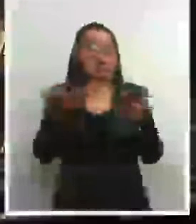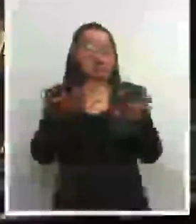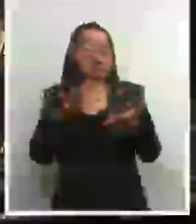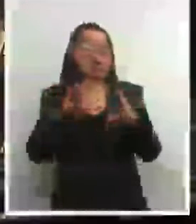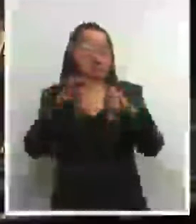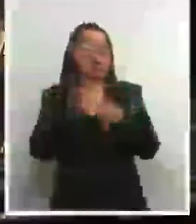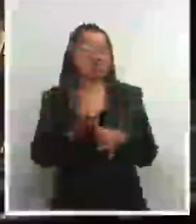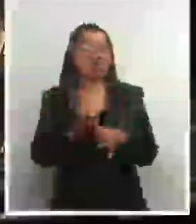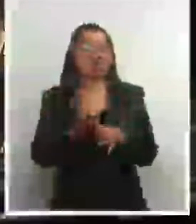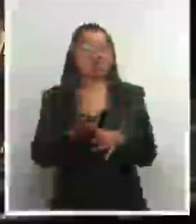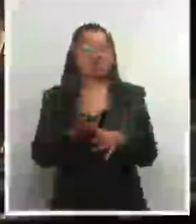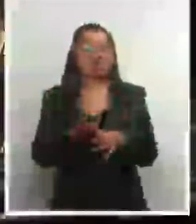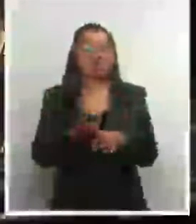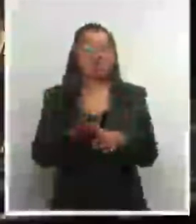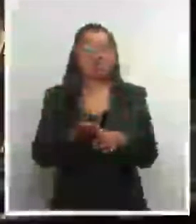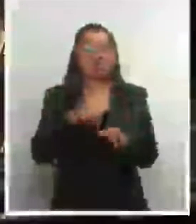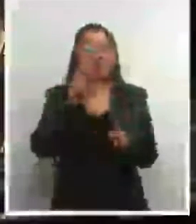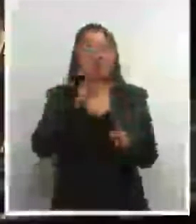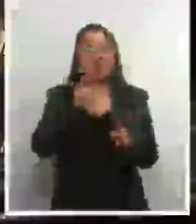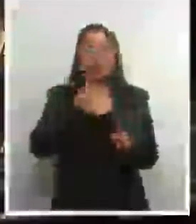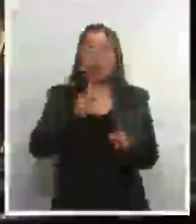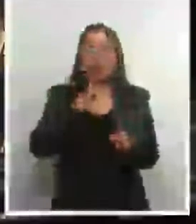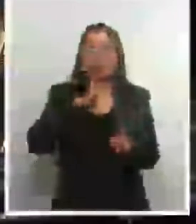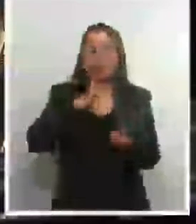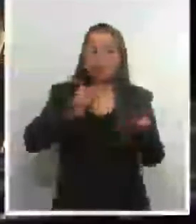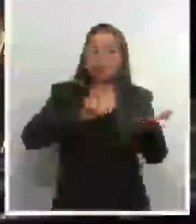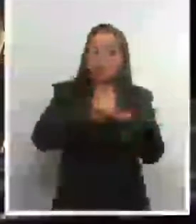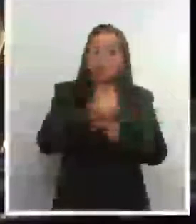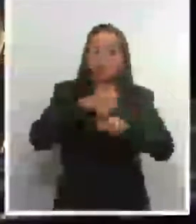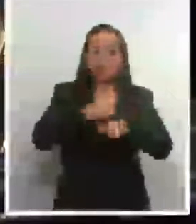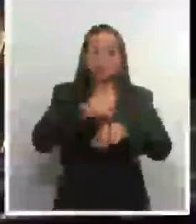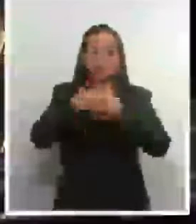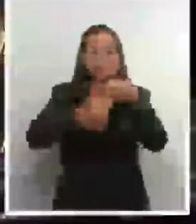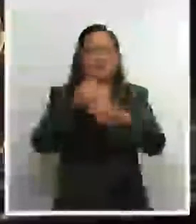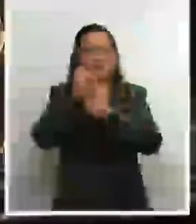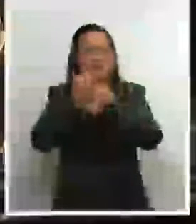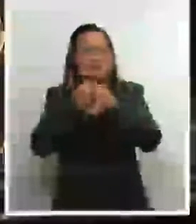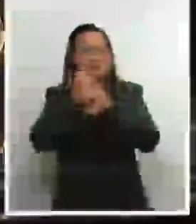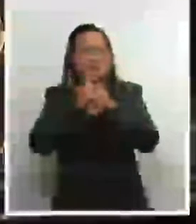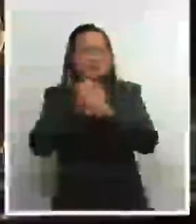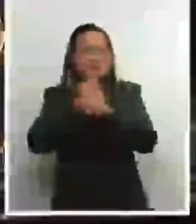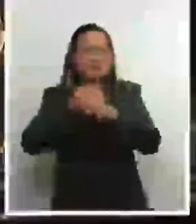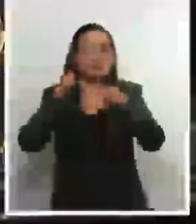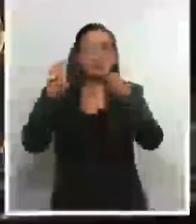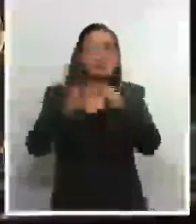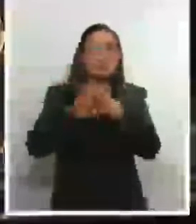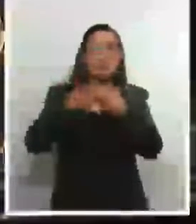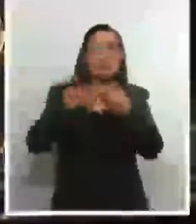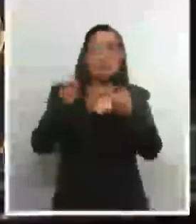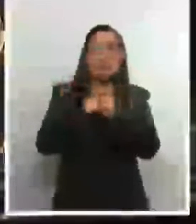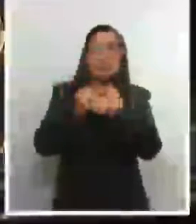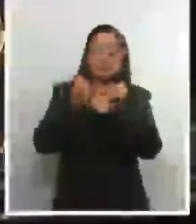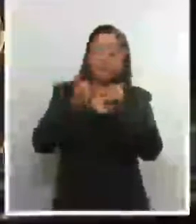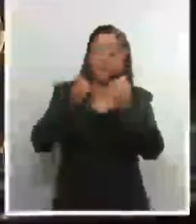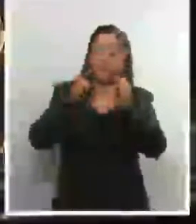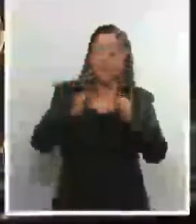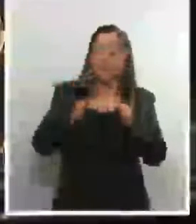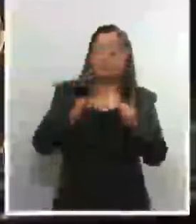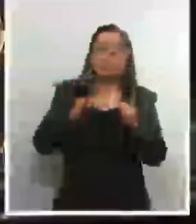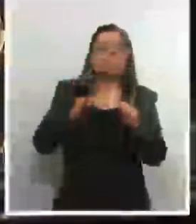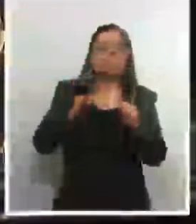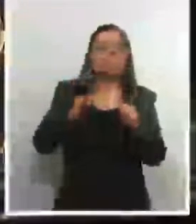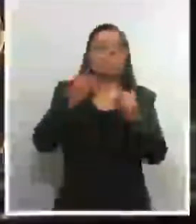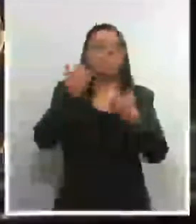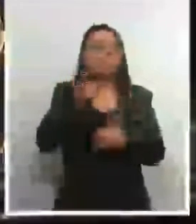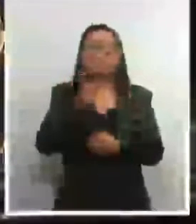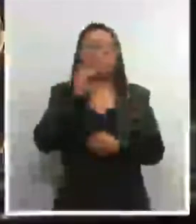que significa que decidirá sobre el resultado de las investigaciones con independencia